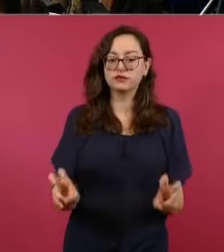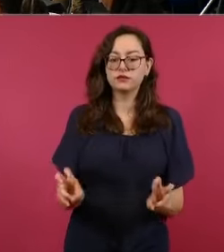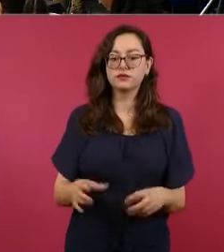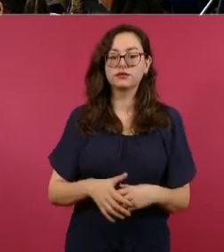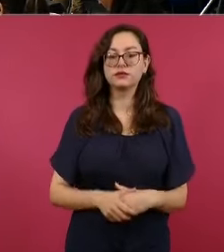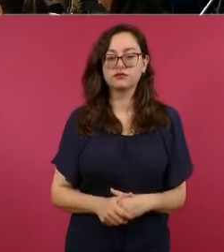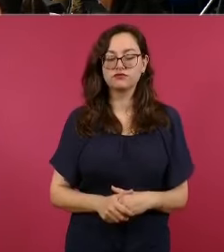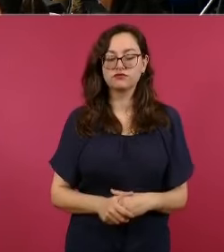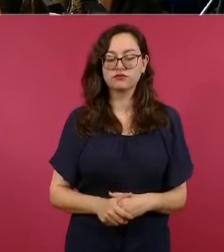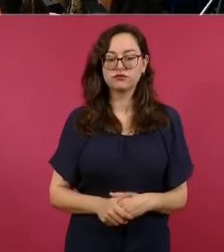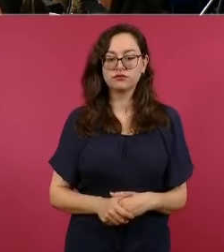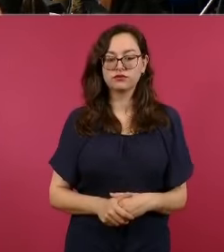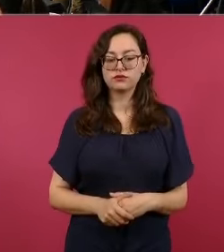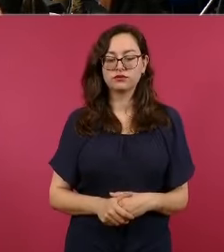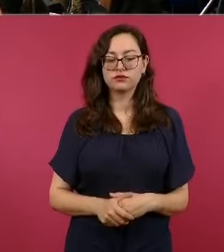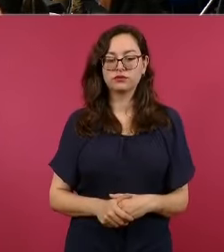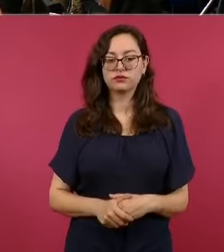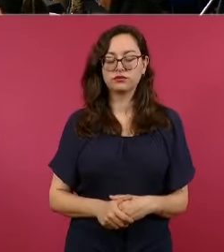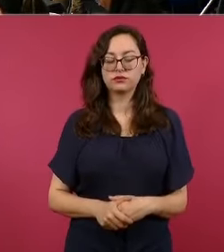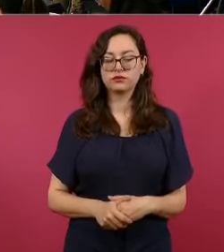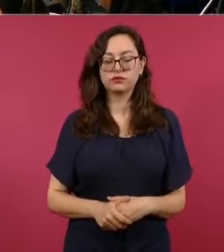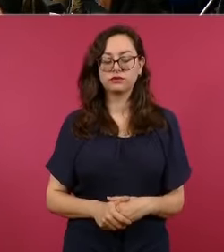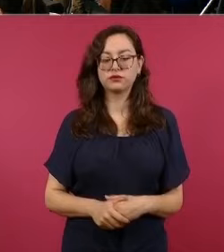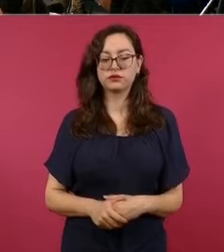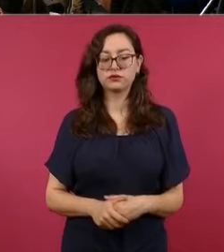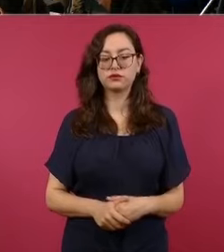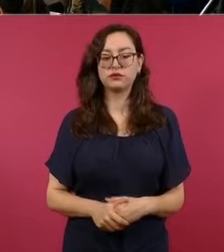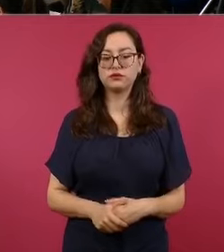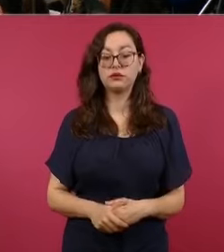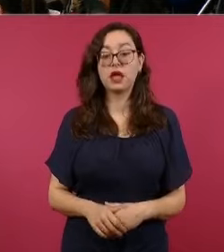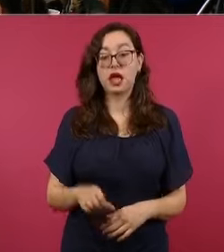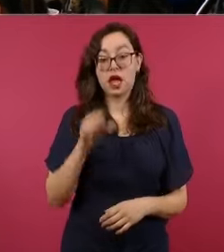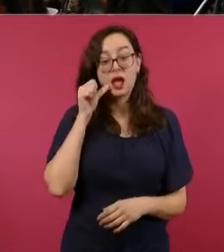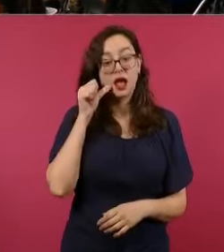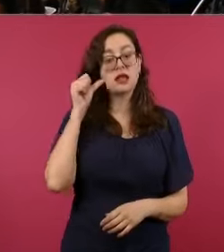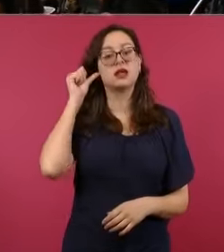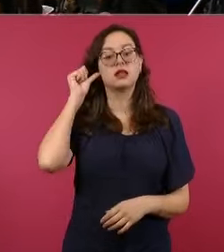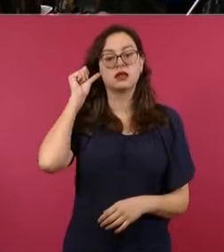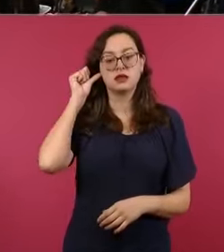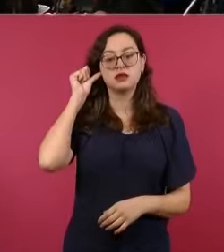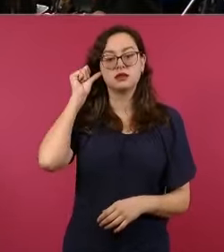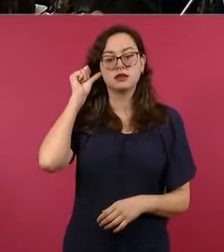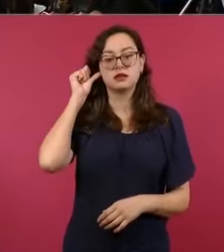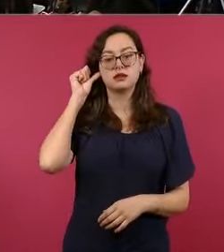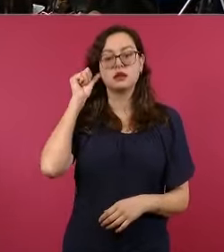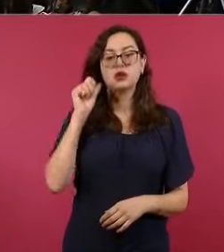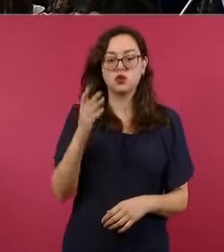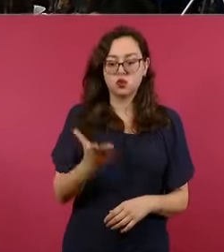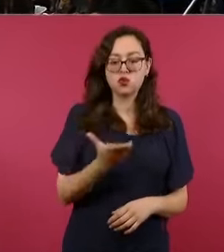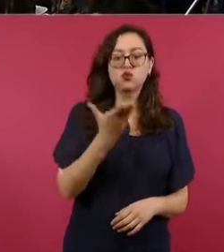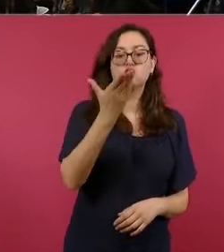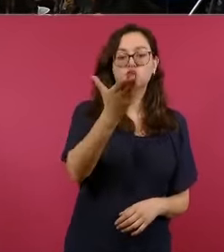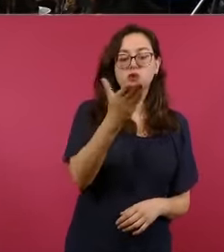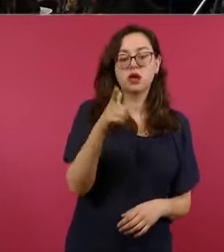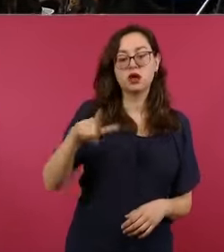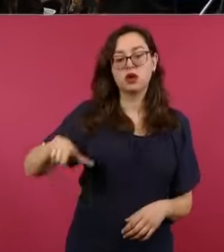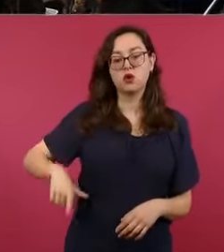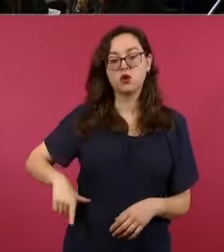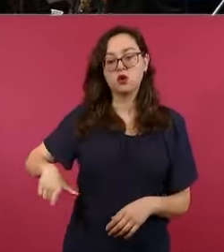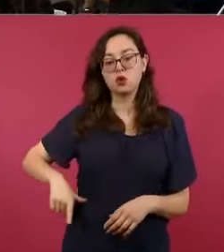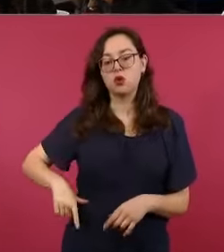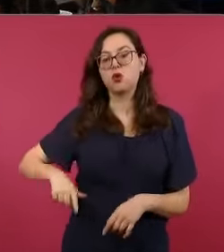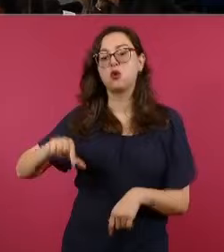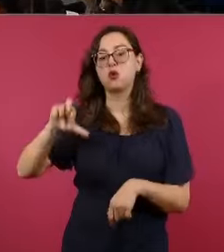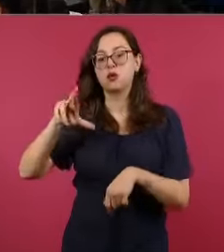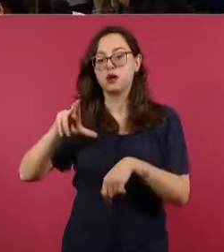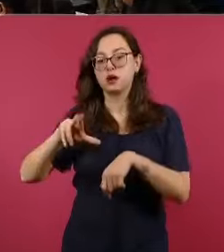ayer iba a tener usted una reunión con gobernadores eh respecto al sistema de salud No